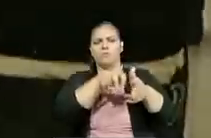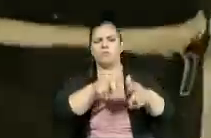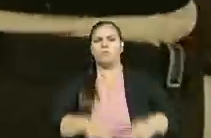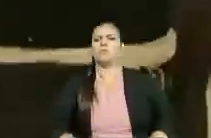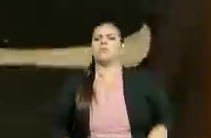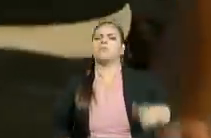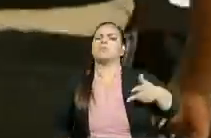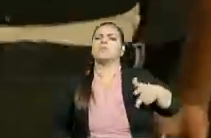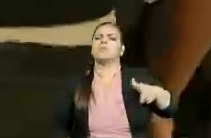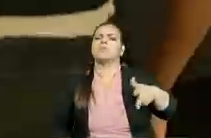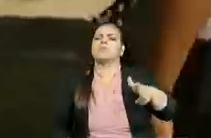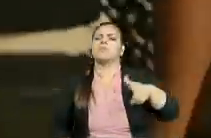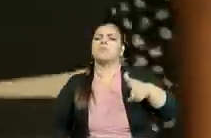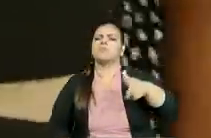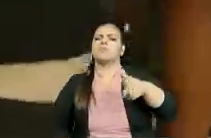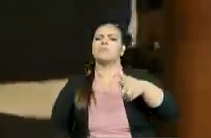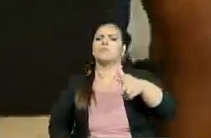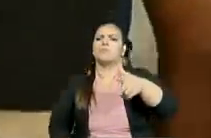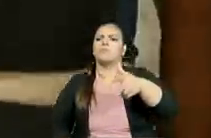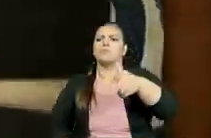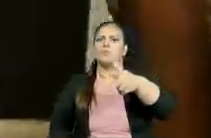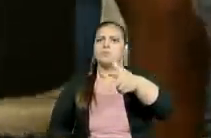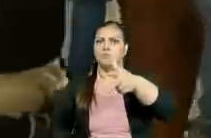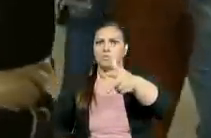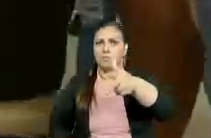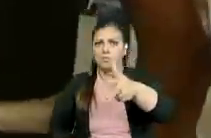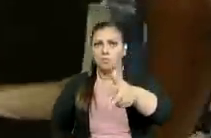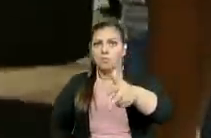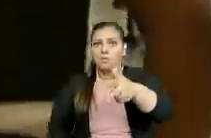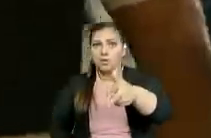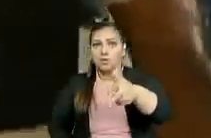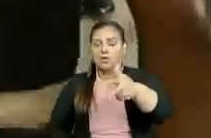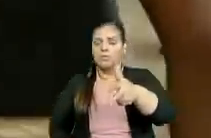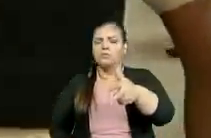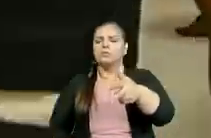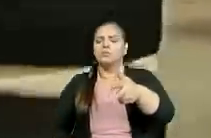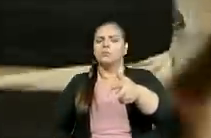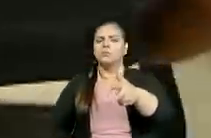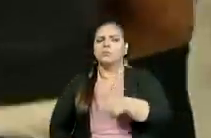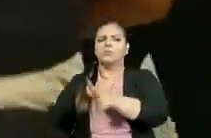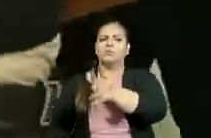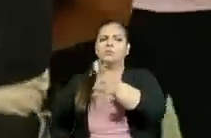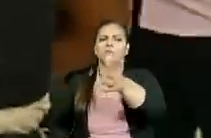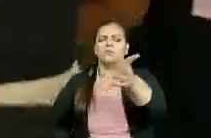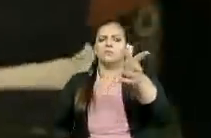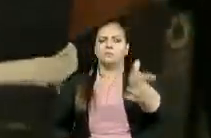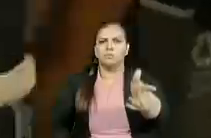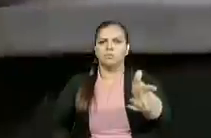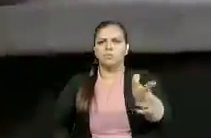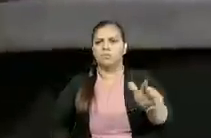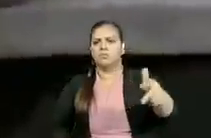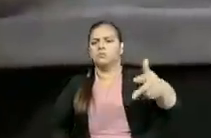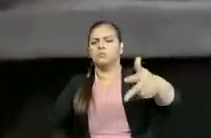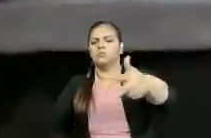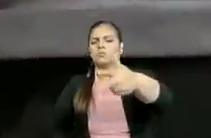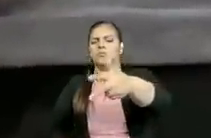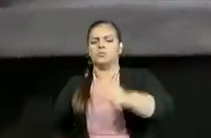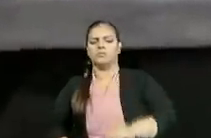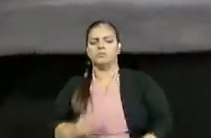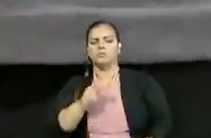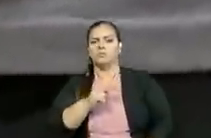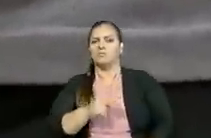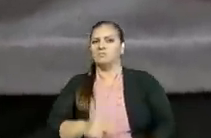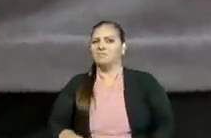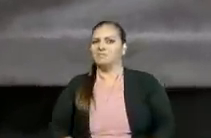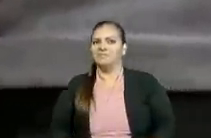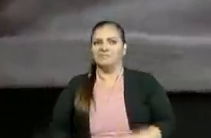haciendo unas paradas por unos ciertos UPCs. El sujeto se le habría acercado al conductor de uno de los camiones que realizan la transportación